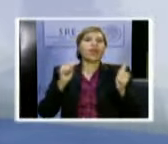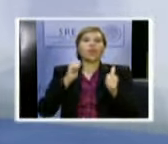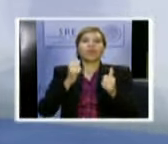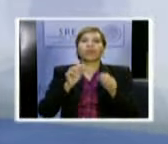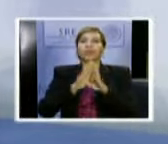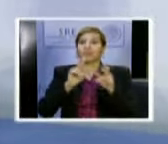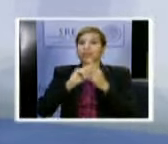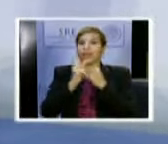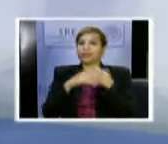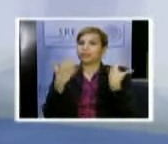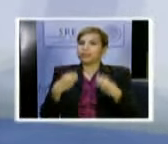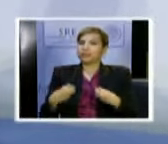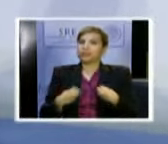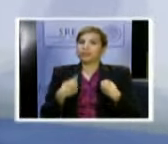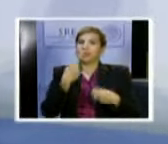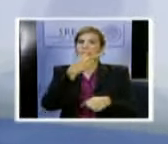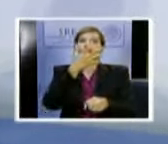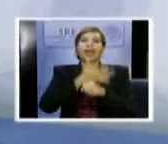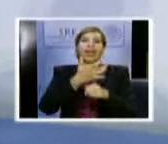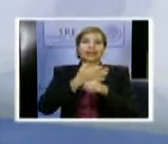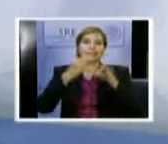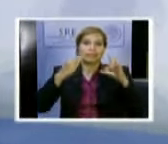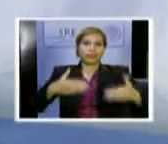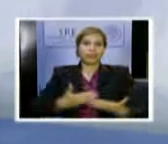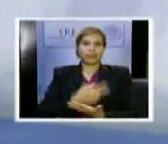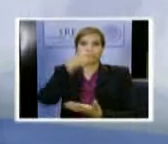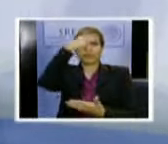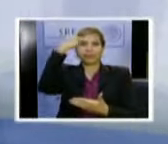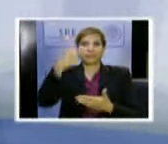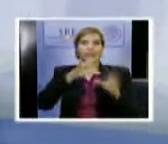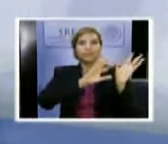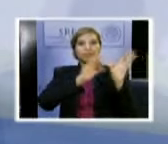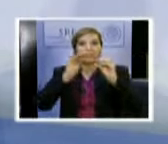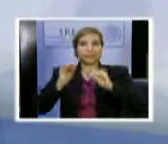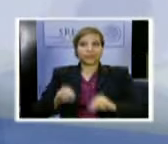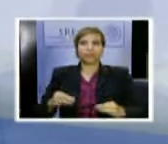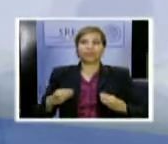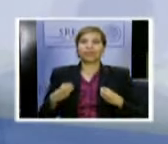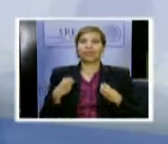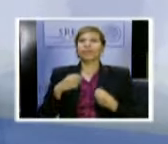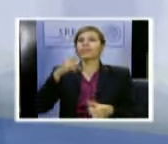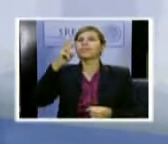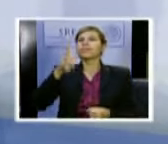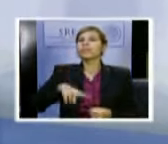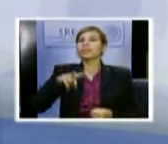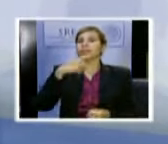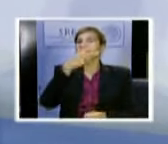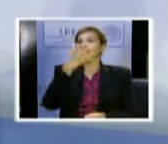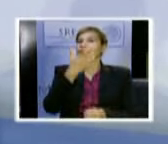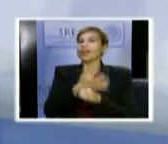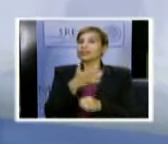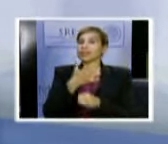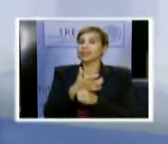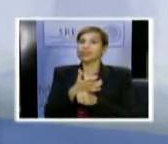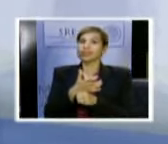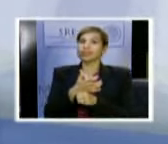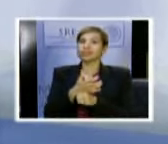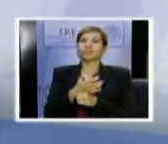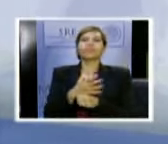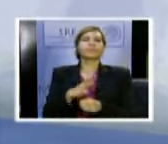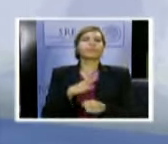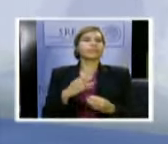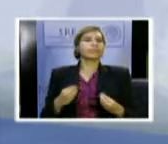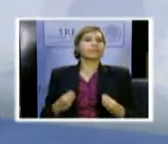comunidad tan grande de estadounidenses como México. Y ciertamente en los Estados Unidos